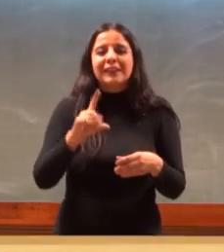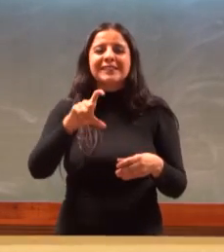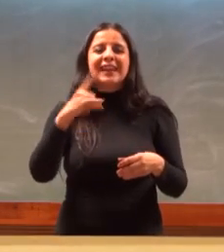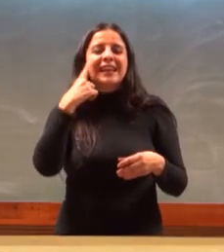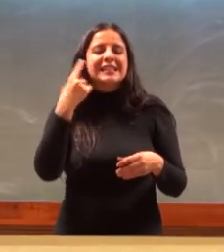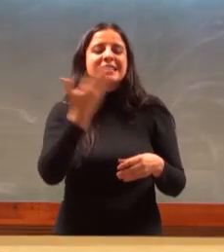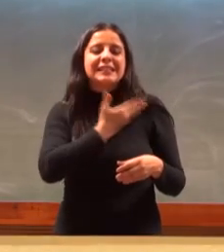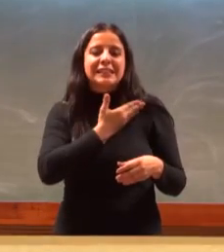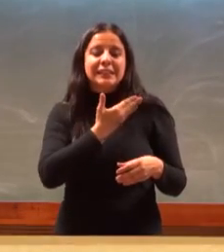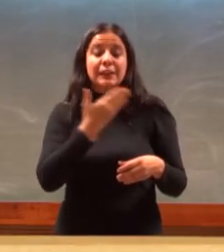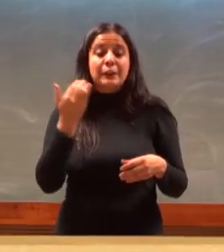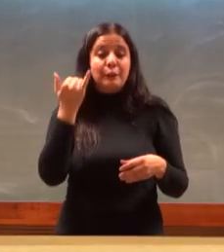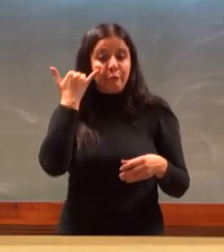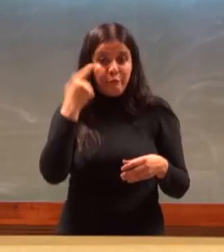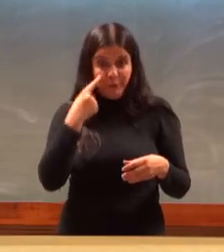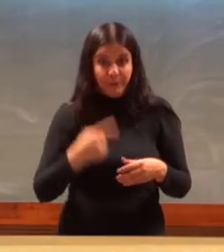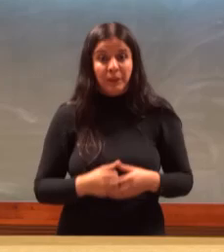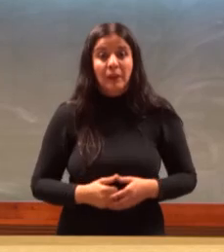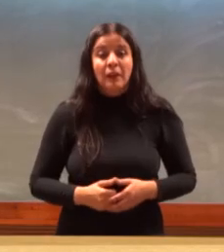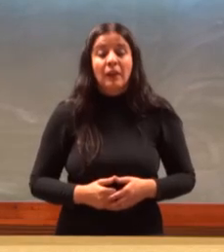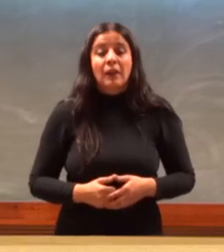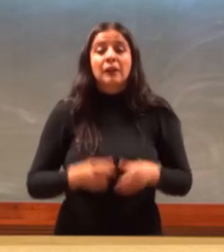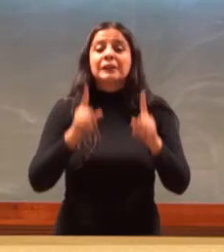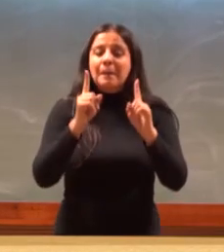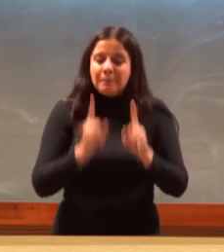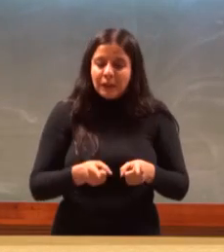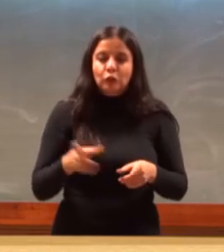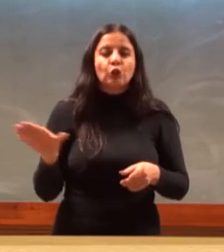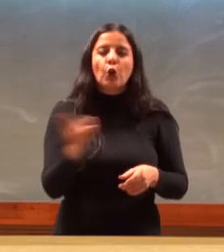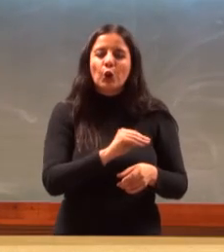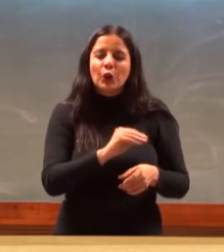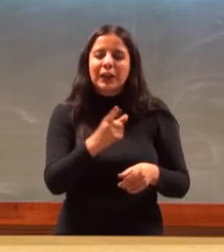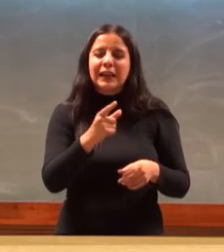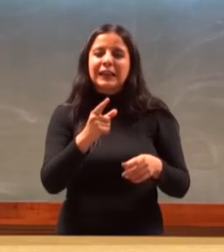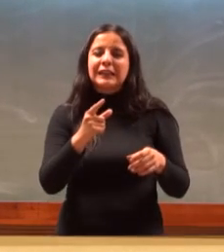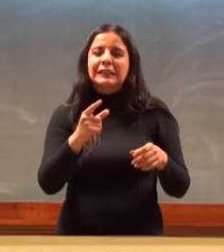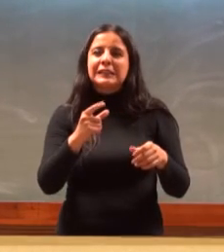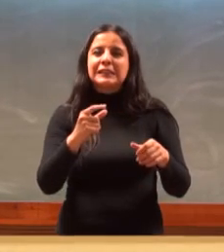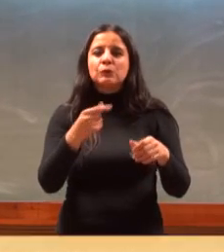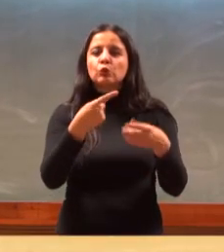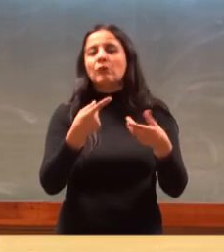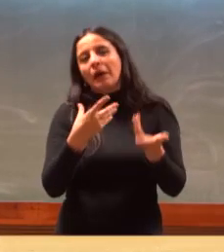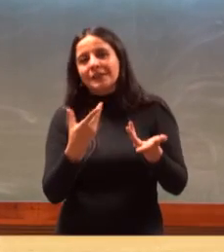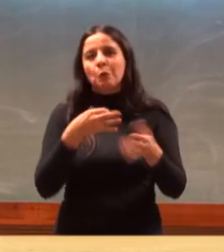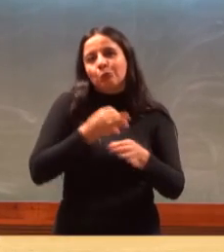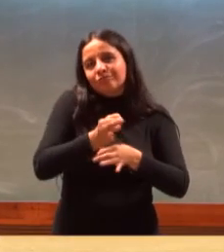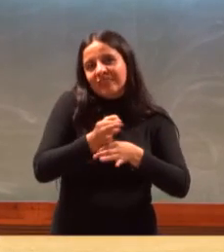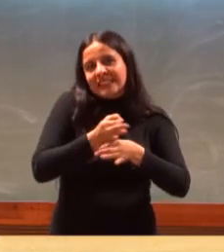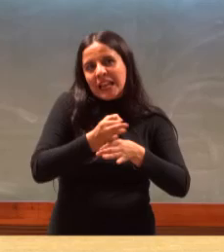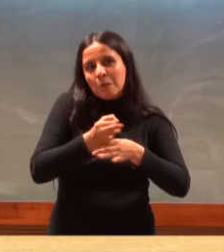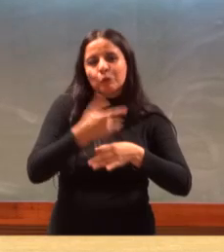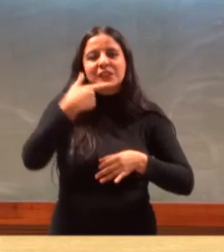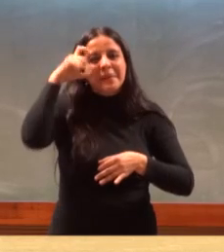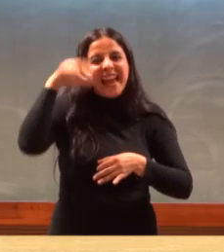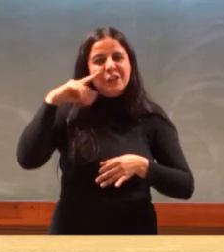de fmgs el seminario permanente de género que acabamos de probar de aprobar en el consejo directivo como seminario permanente y